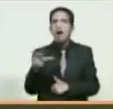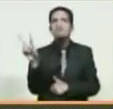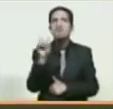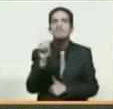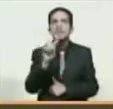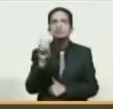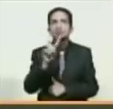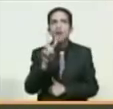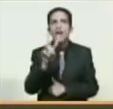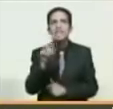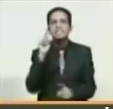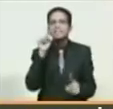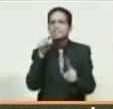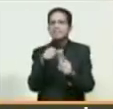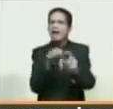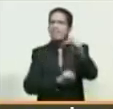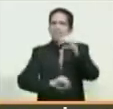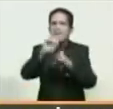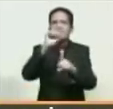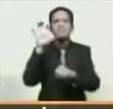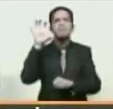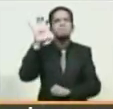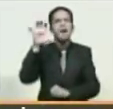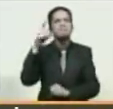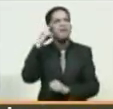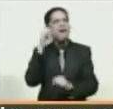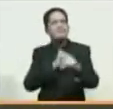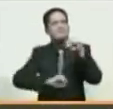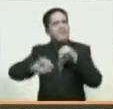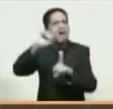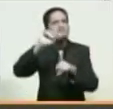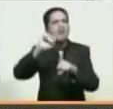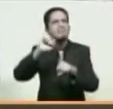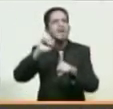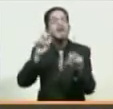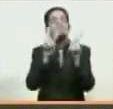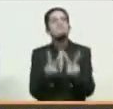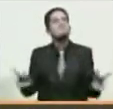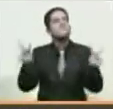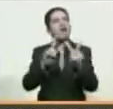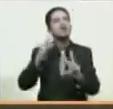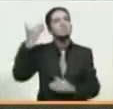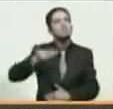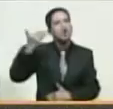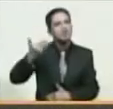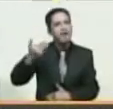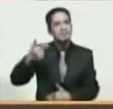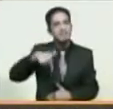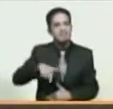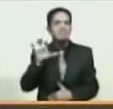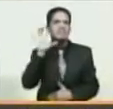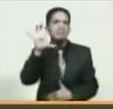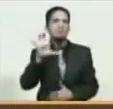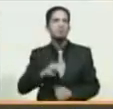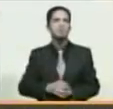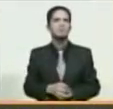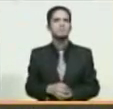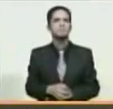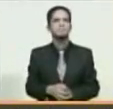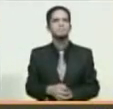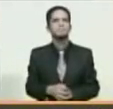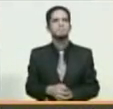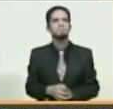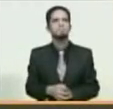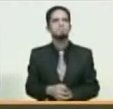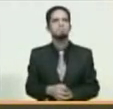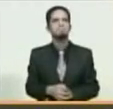venezolano para defender a la patria, para defender los valores sublimes de nuestra república. No